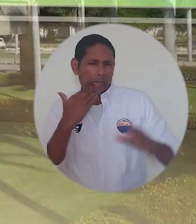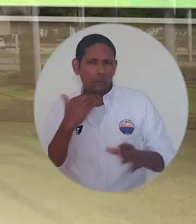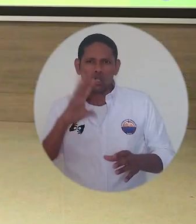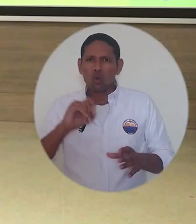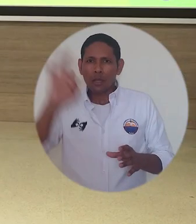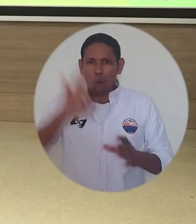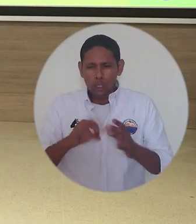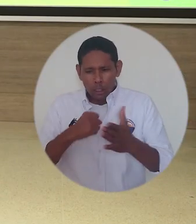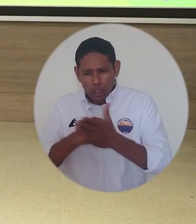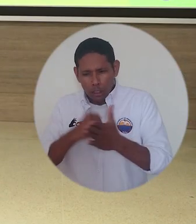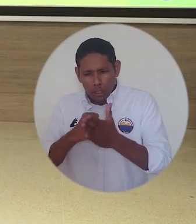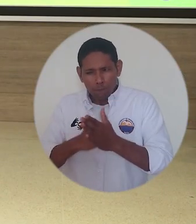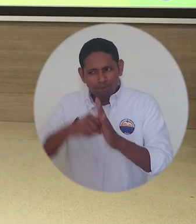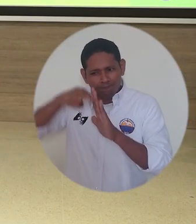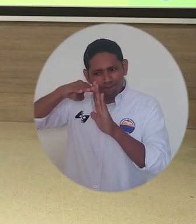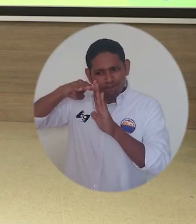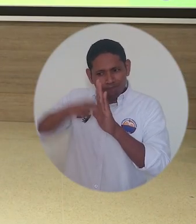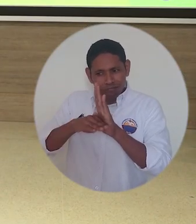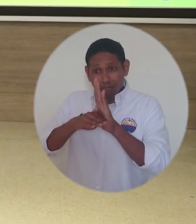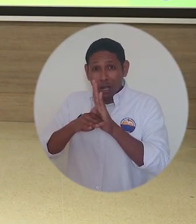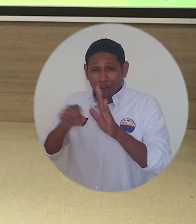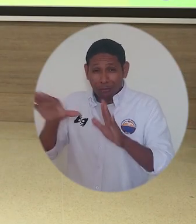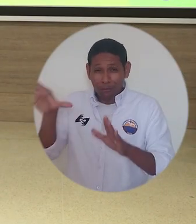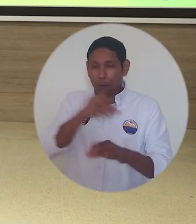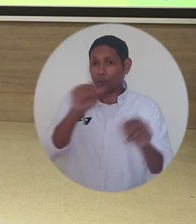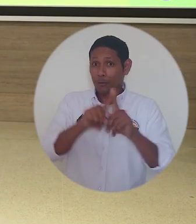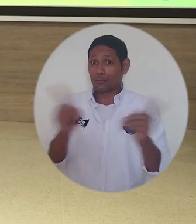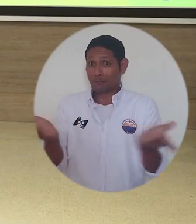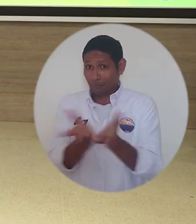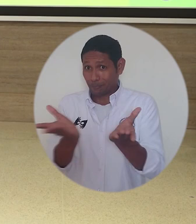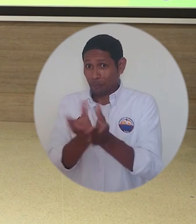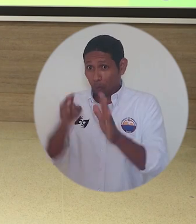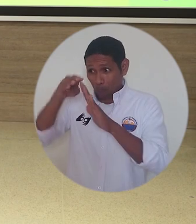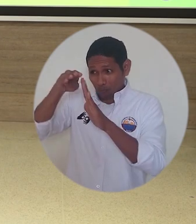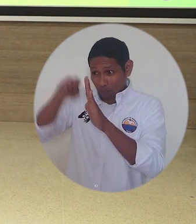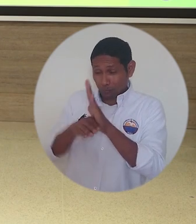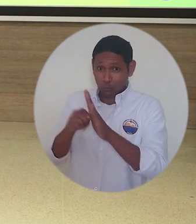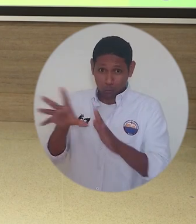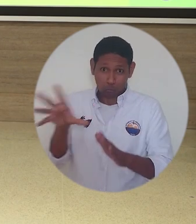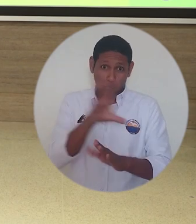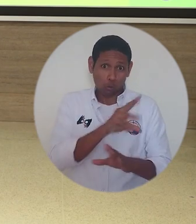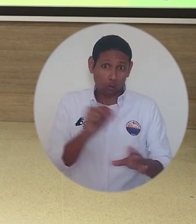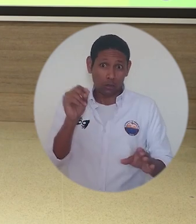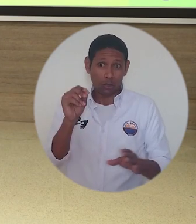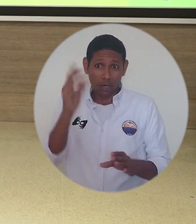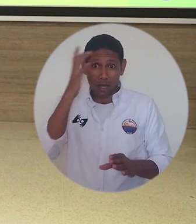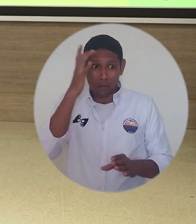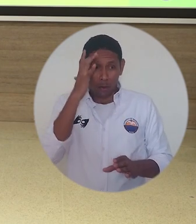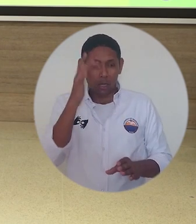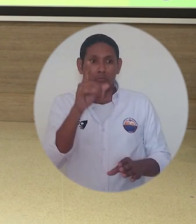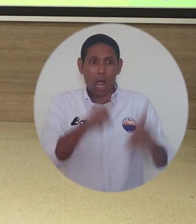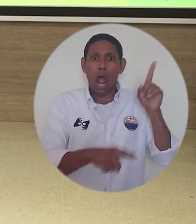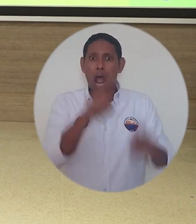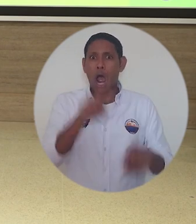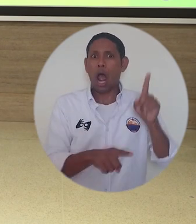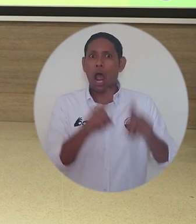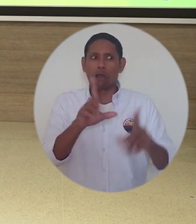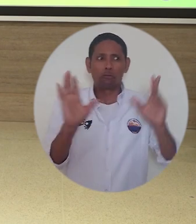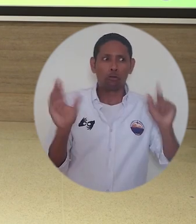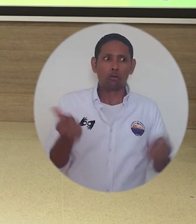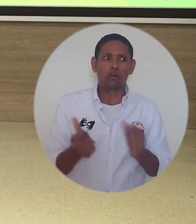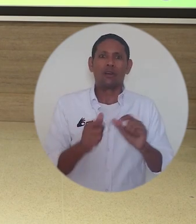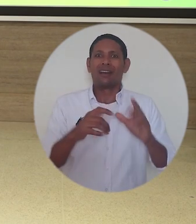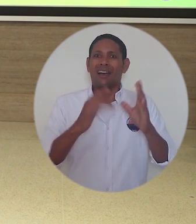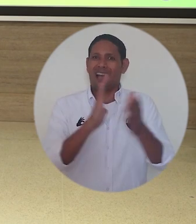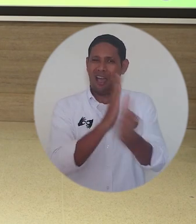Si podemos bajar ese 50%, la matrícula, a todos los estudiantes que no tienen ningún apoyo, a todos los que no tienen, porque